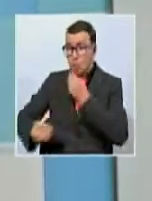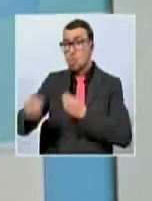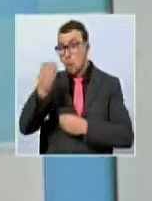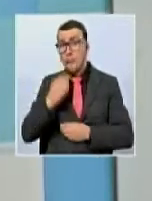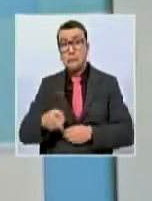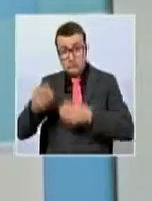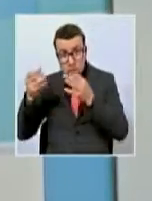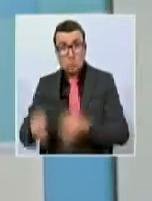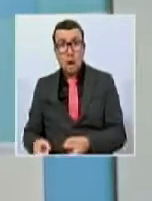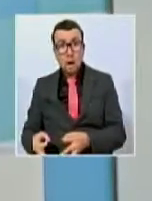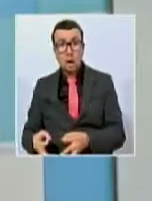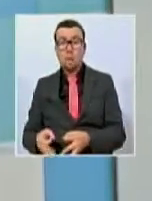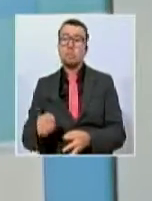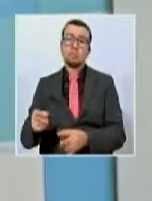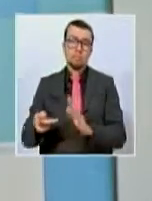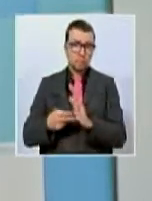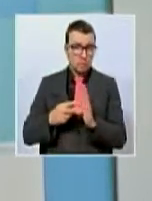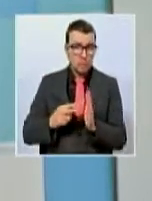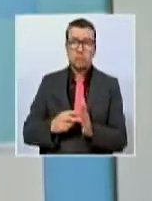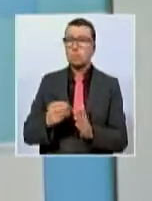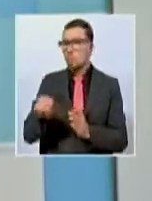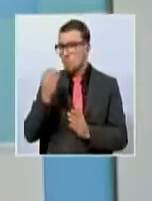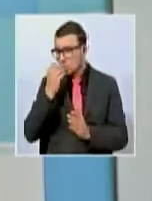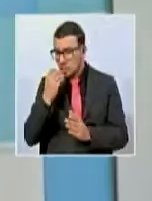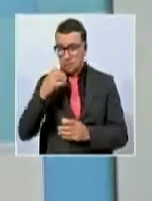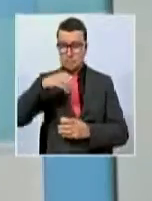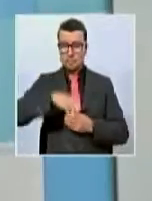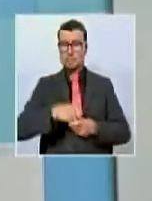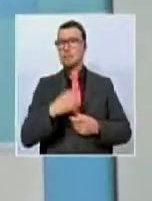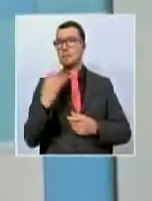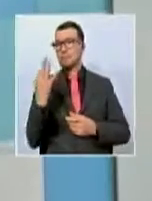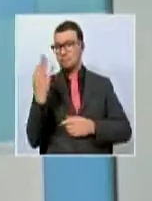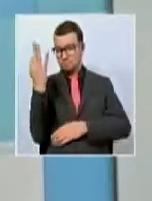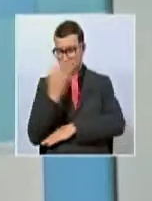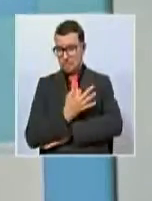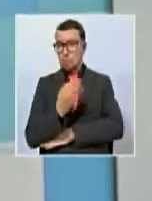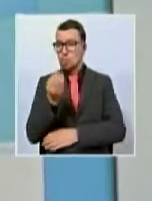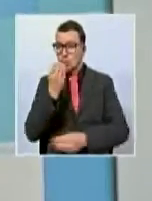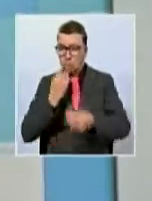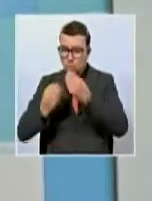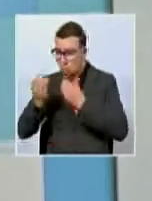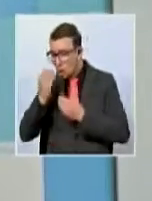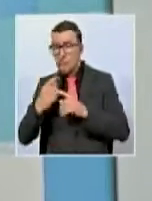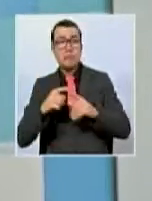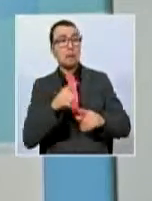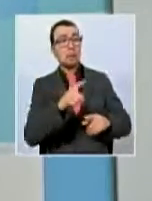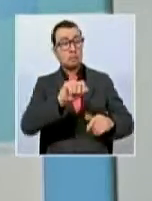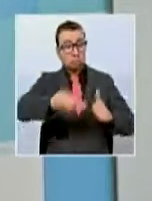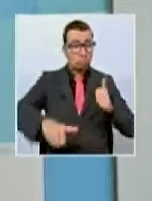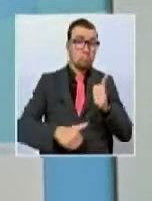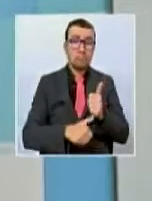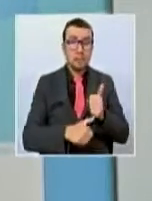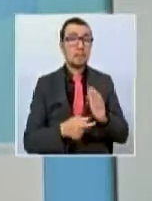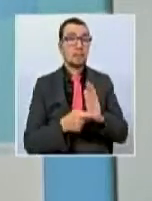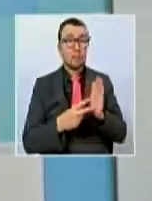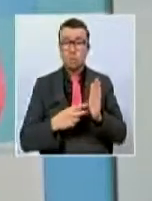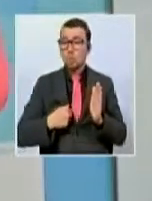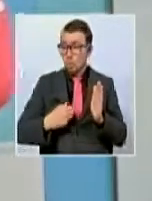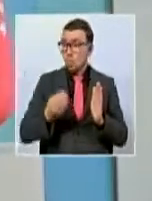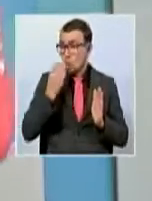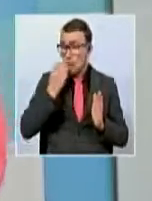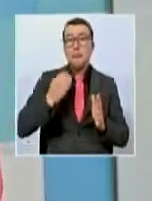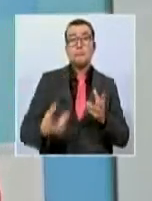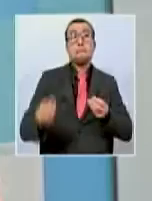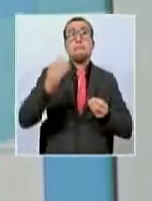alimento está dentro de las comidas, las tres comidas del día, o sea, pero el suplemento dietario lo que hace es complementar la alimentación. Un